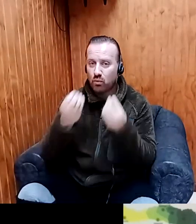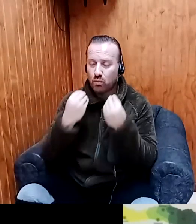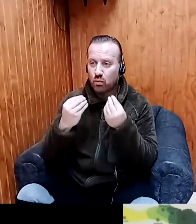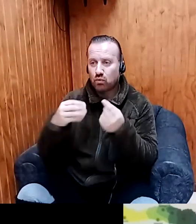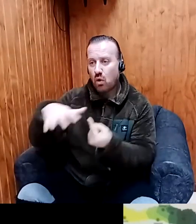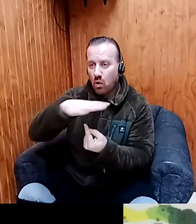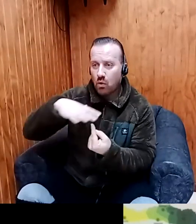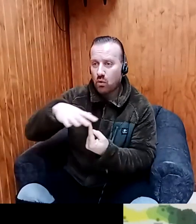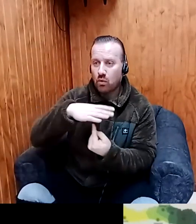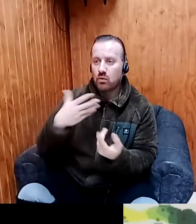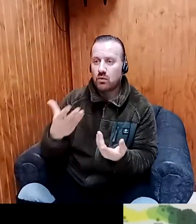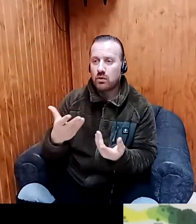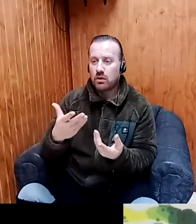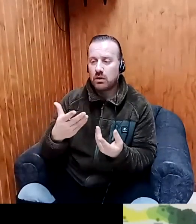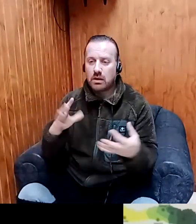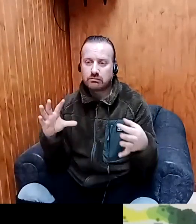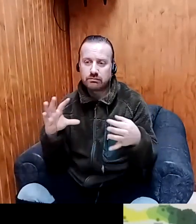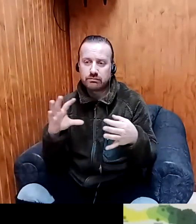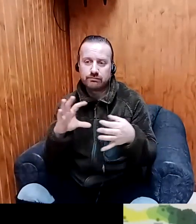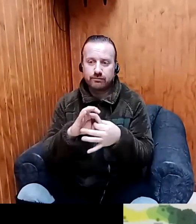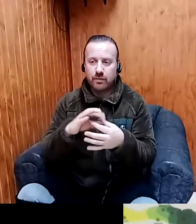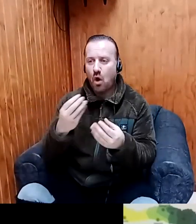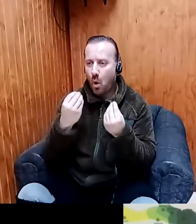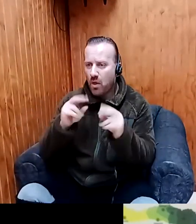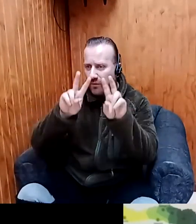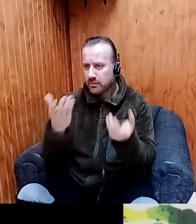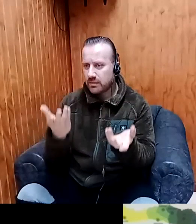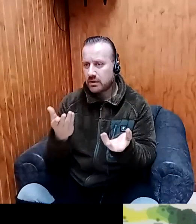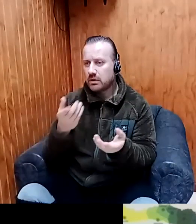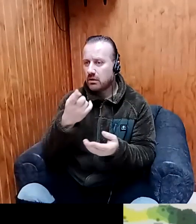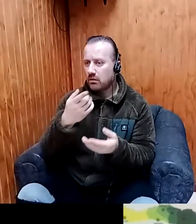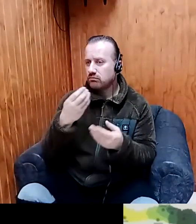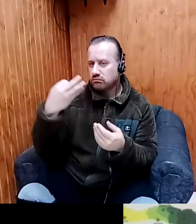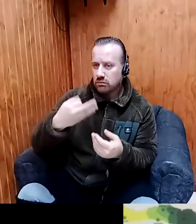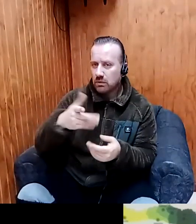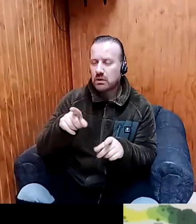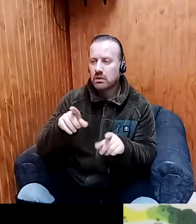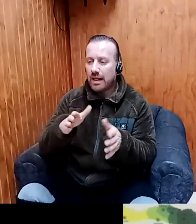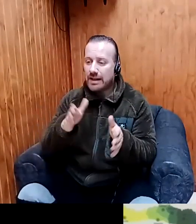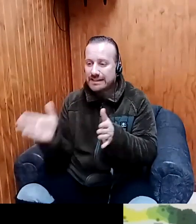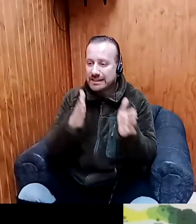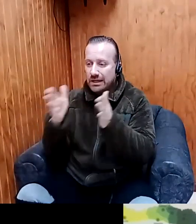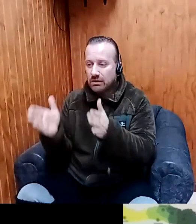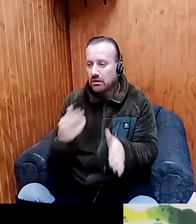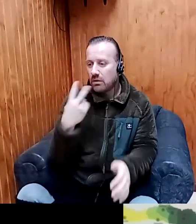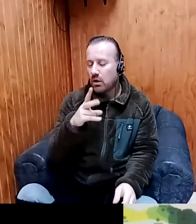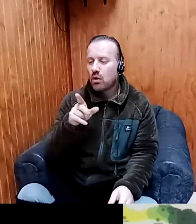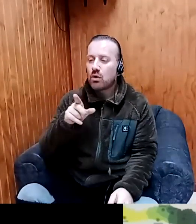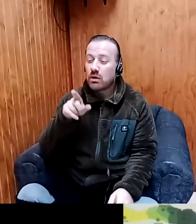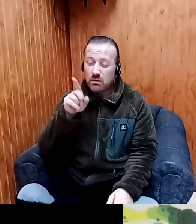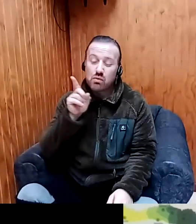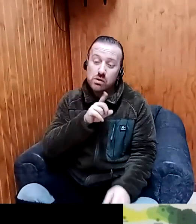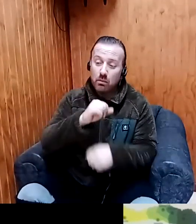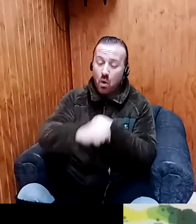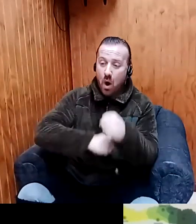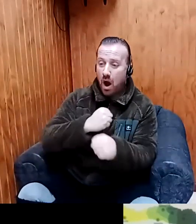contextos vinculados a buenos fenómenos, ¿no? Y esto, claro, esto depende mucho del sitio. Yo creo que en los últimos años todo lo que tiene que